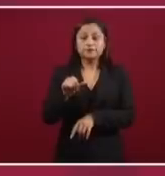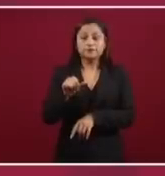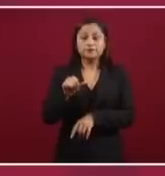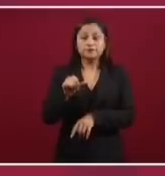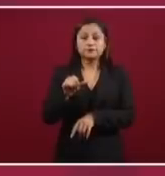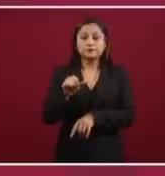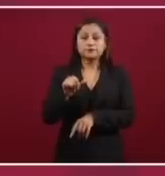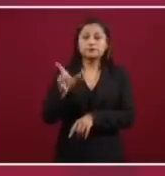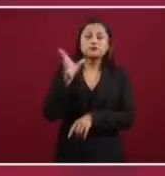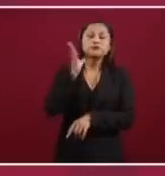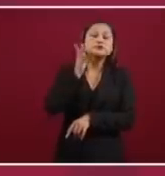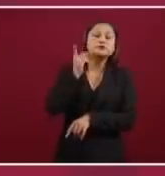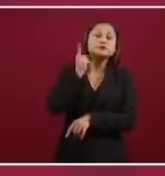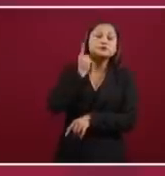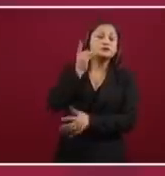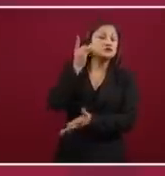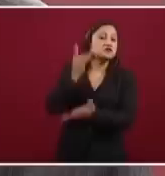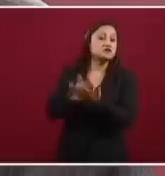el presupuesto.